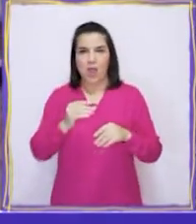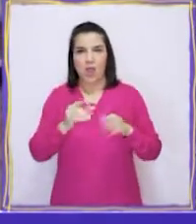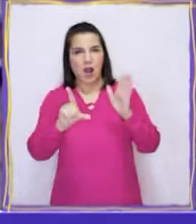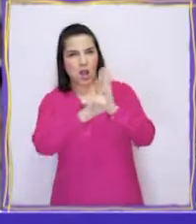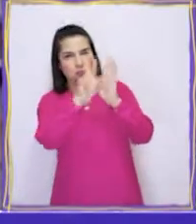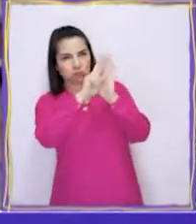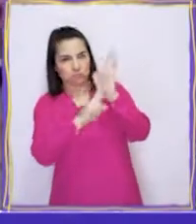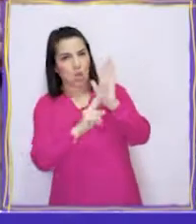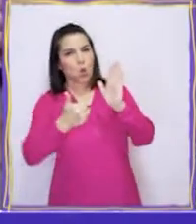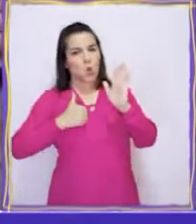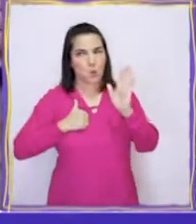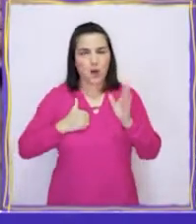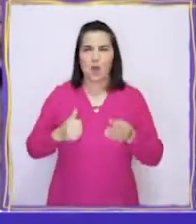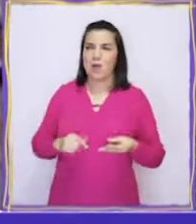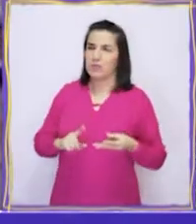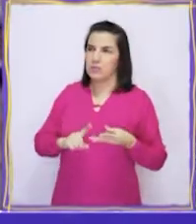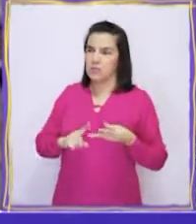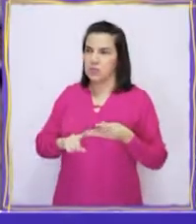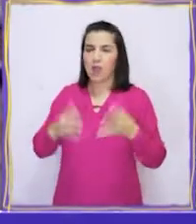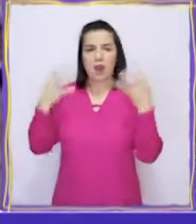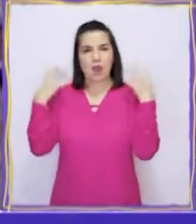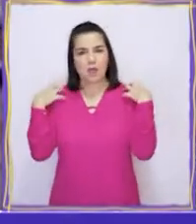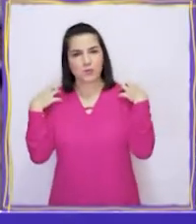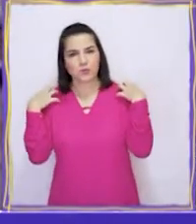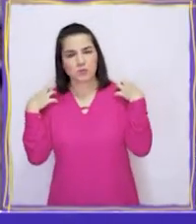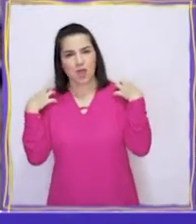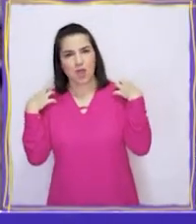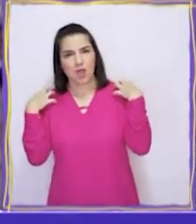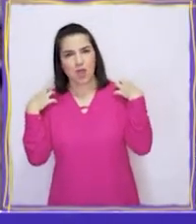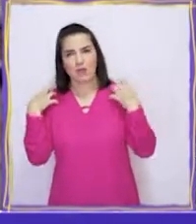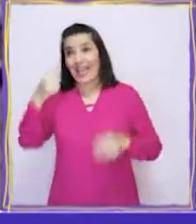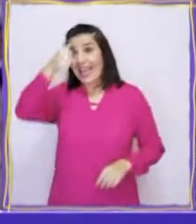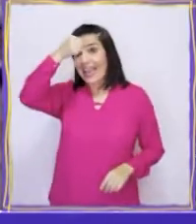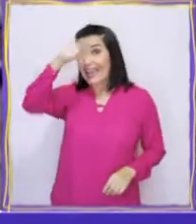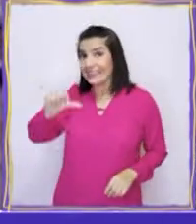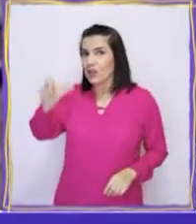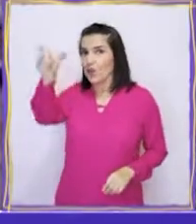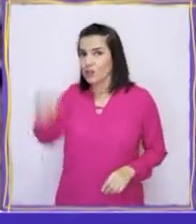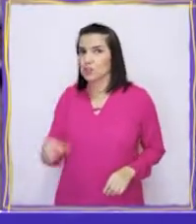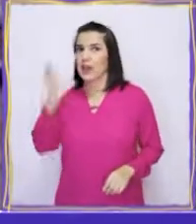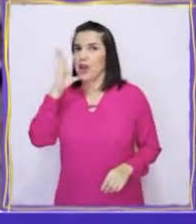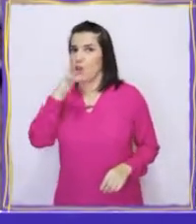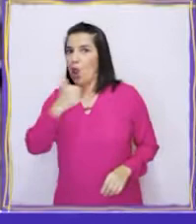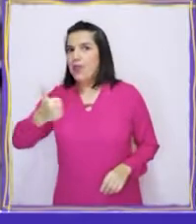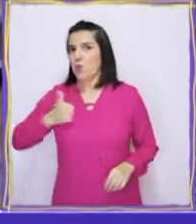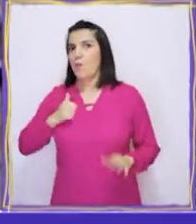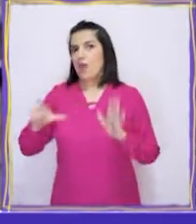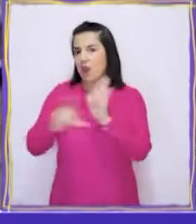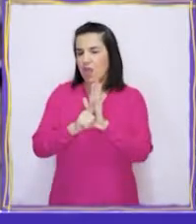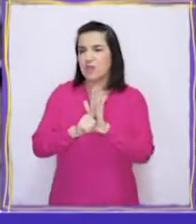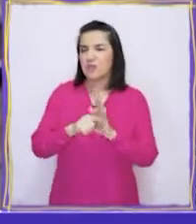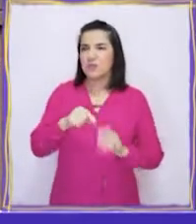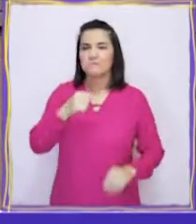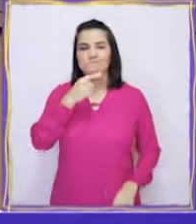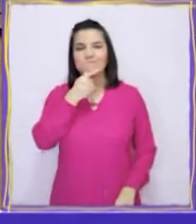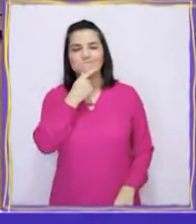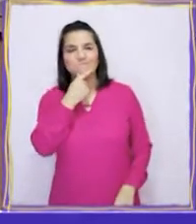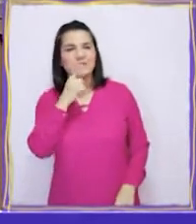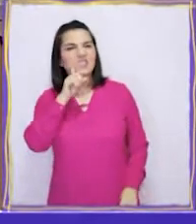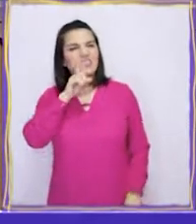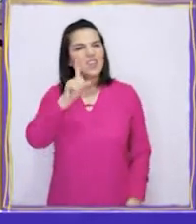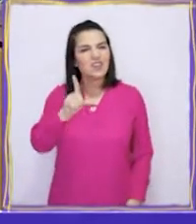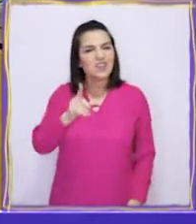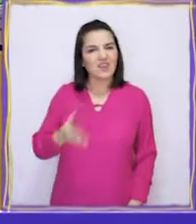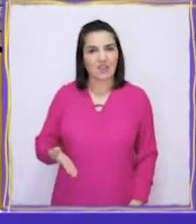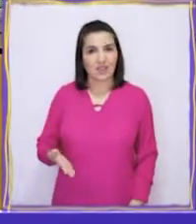porque las reglas se cumplan y se encarga de darle una sanción a quienes no las estén cumpliendo.